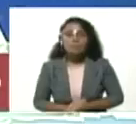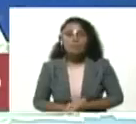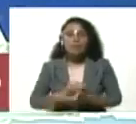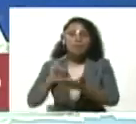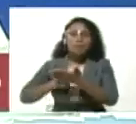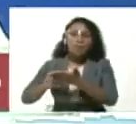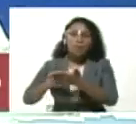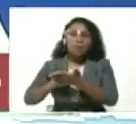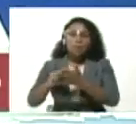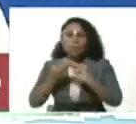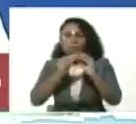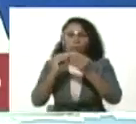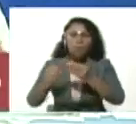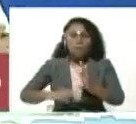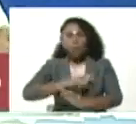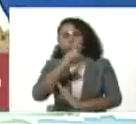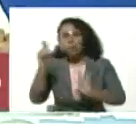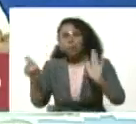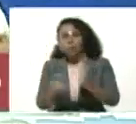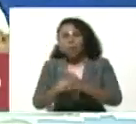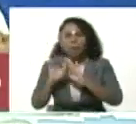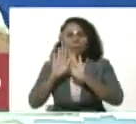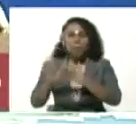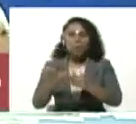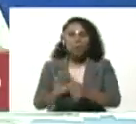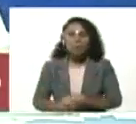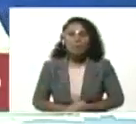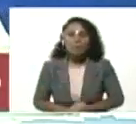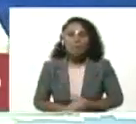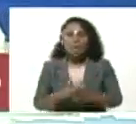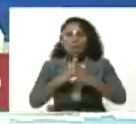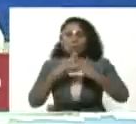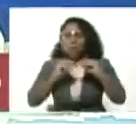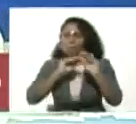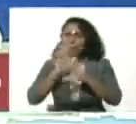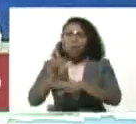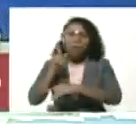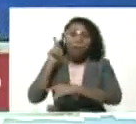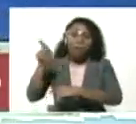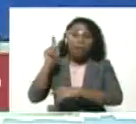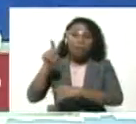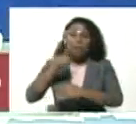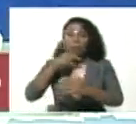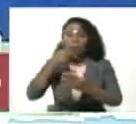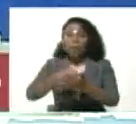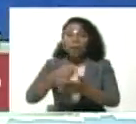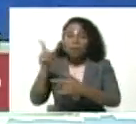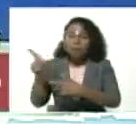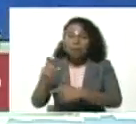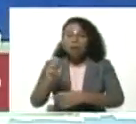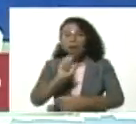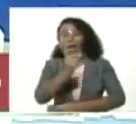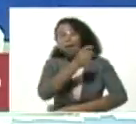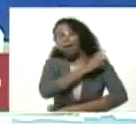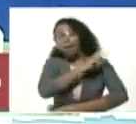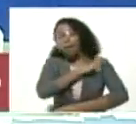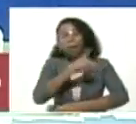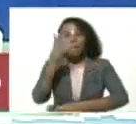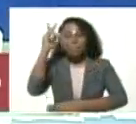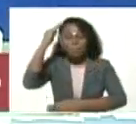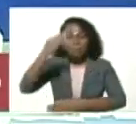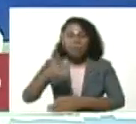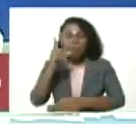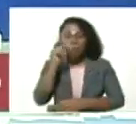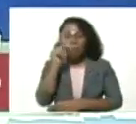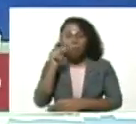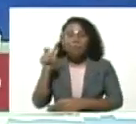recuperar la cosecha completa con todo el apoyo. Todo el apoyo. Allá nombré al general Zulbarán, comandante de la